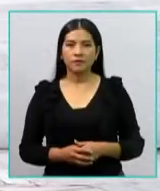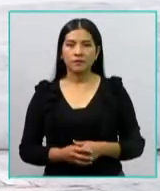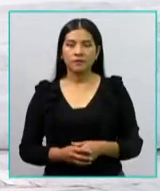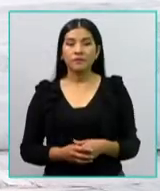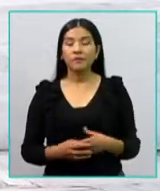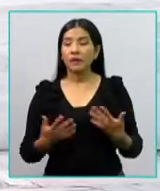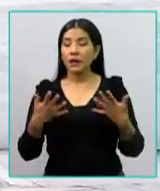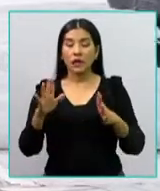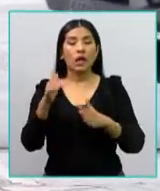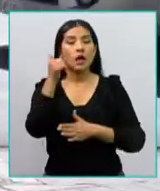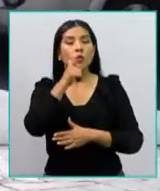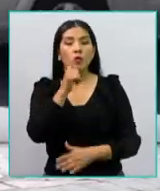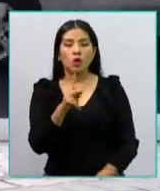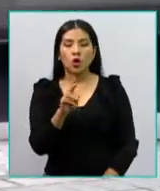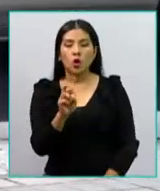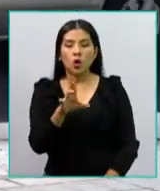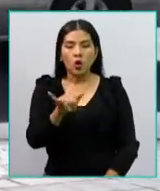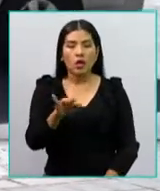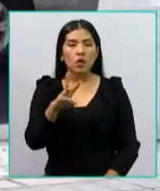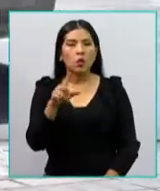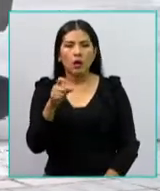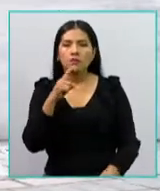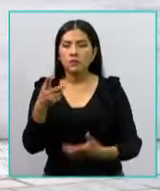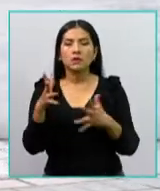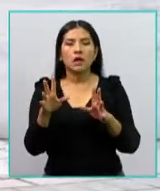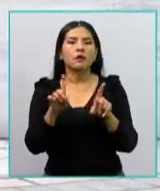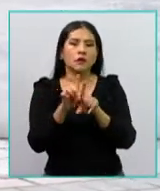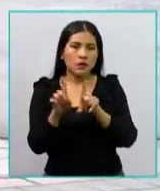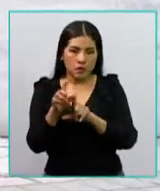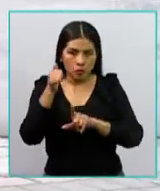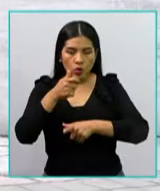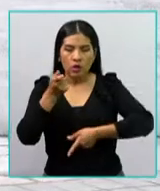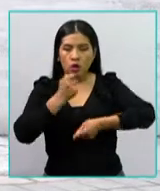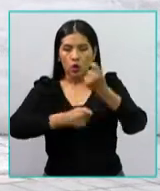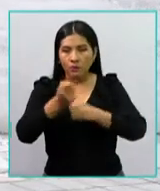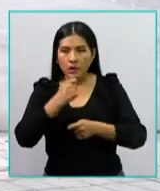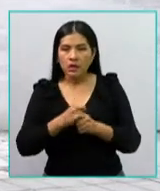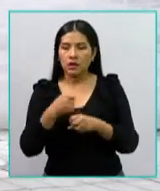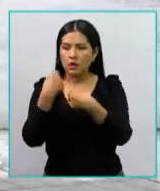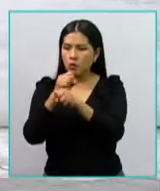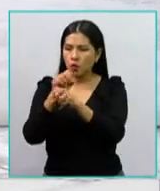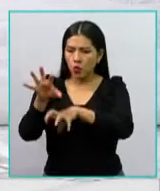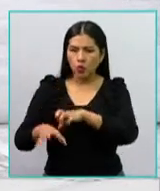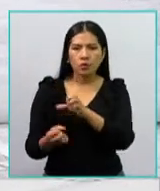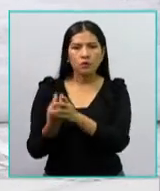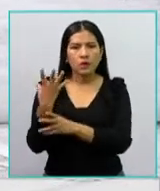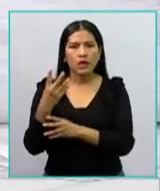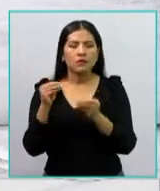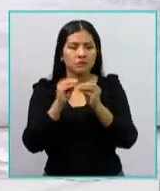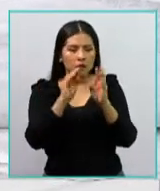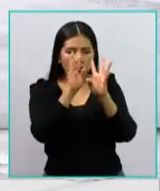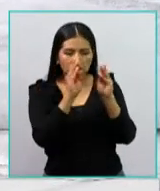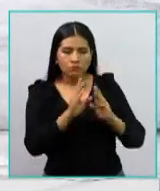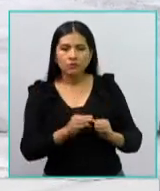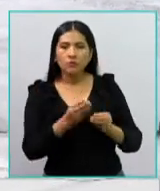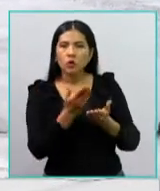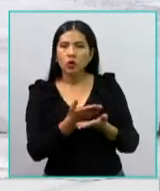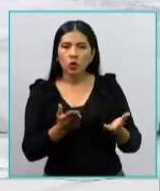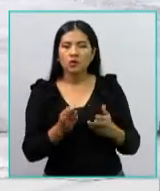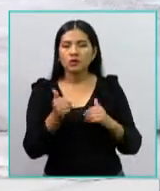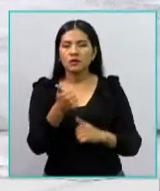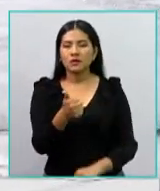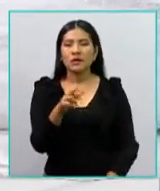Las coriwarmis son mujeres artistas, comerciantes, productoras de la tierra, artesanas y sobre todo